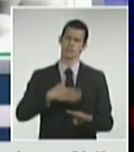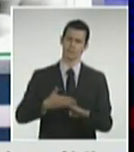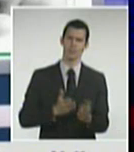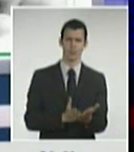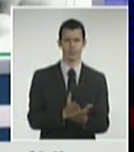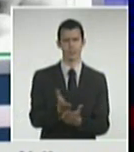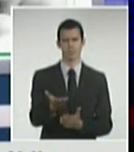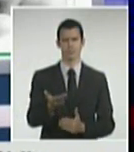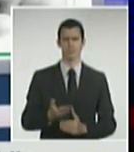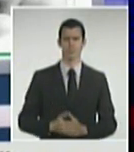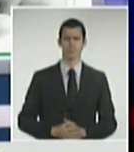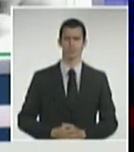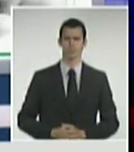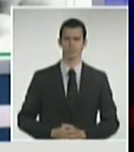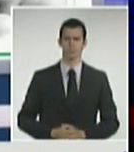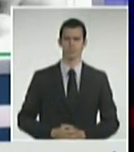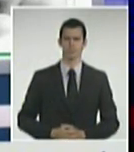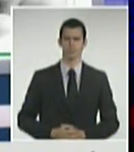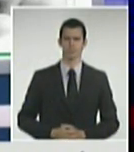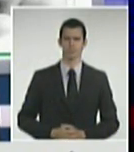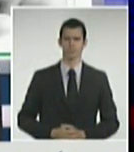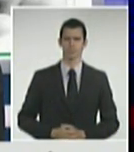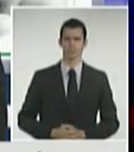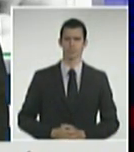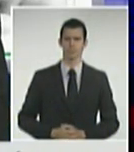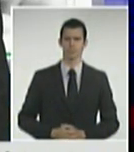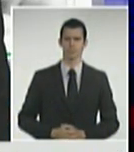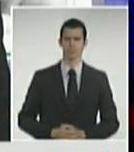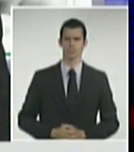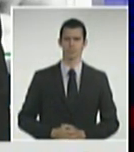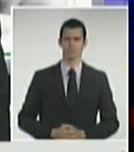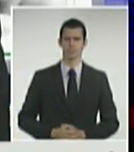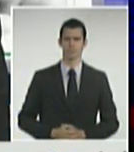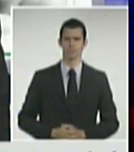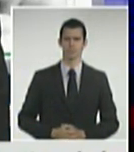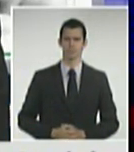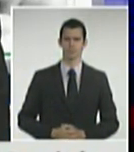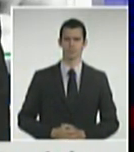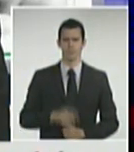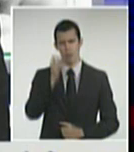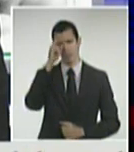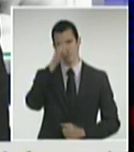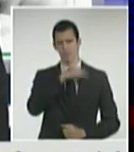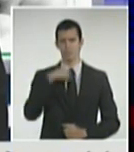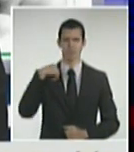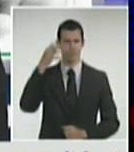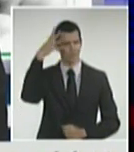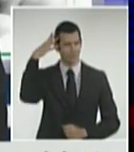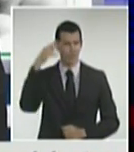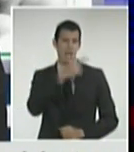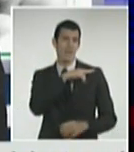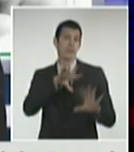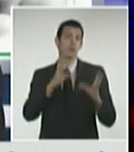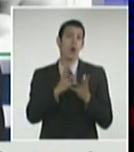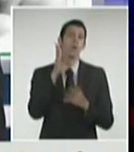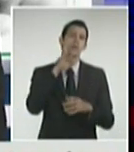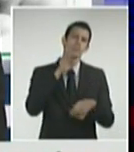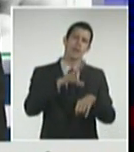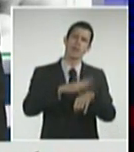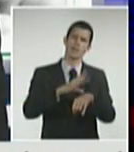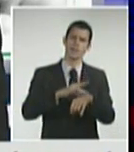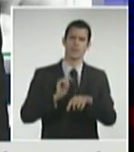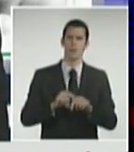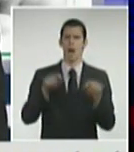con el doctor Francisco Durán García, director nacional de epidemiología de nuestro Ministerio de Salud Pública, y damos la